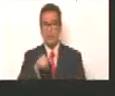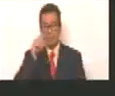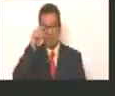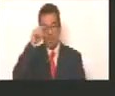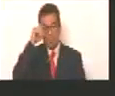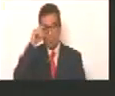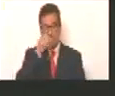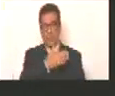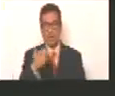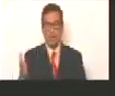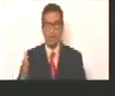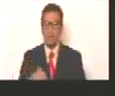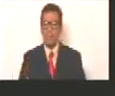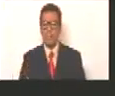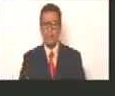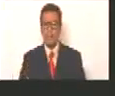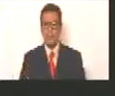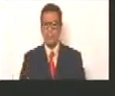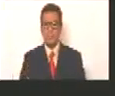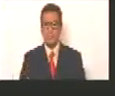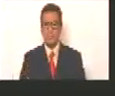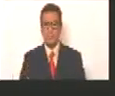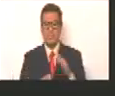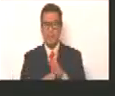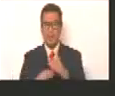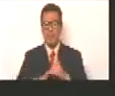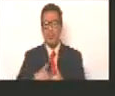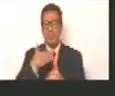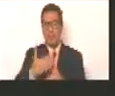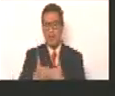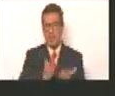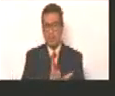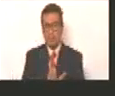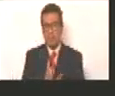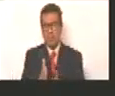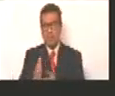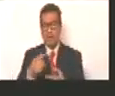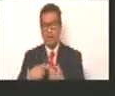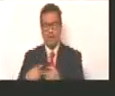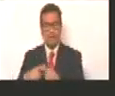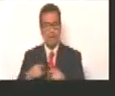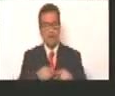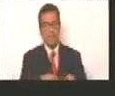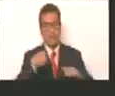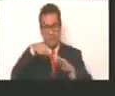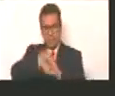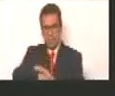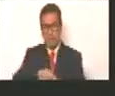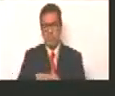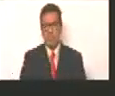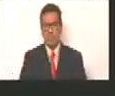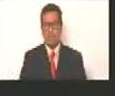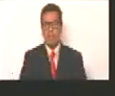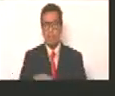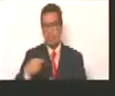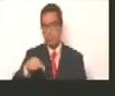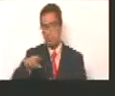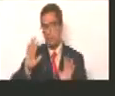bloque, más allá de corriente, más allá de diferencias internas que son naturales,